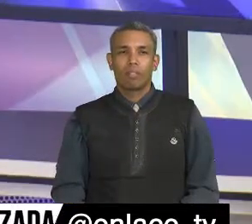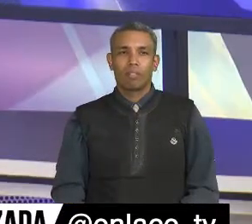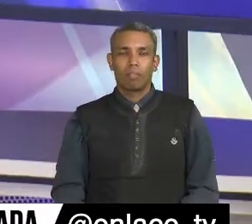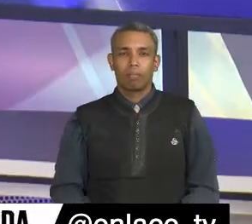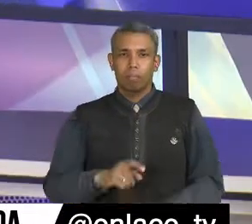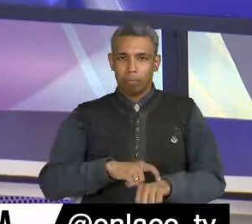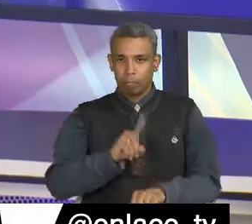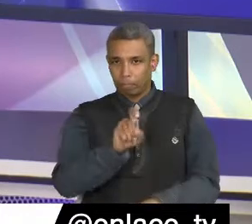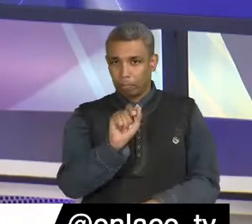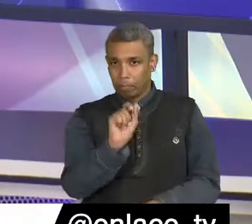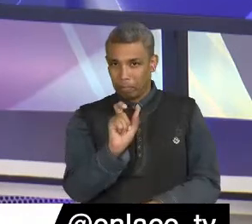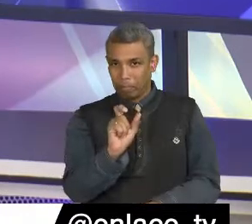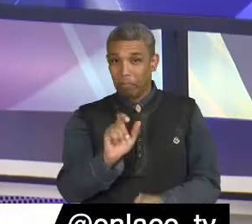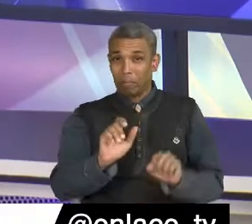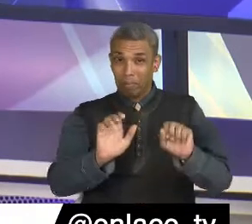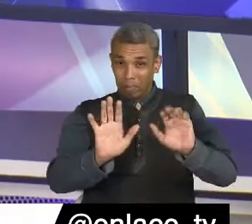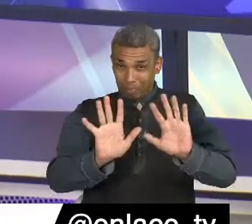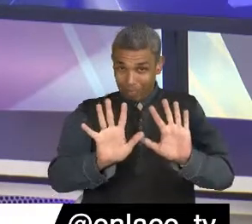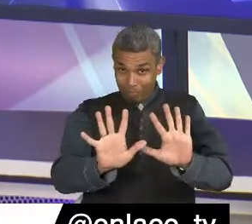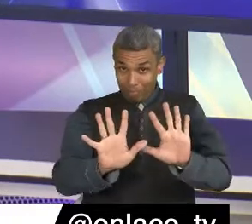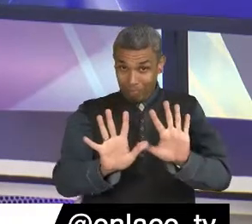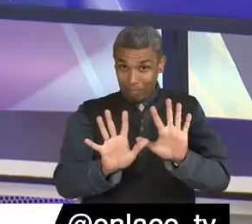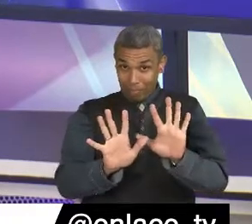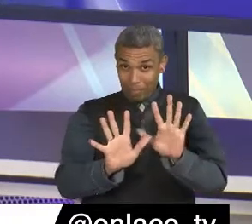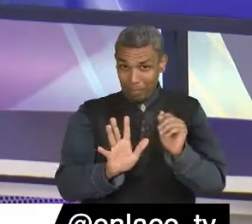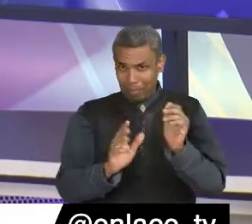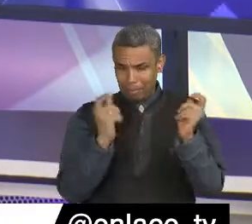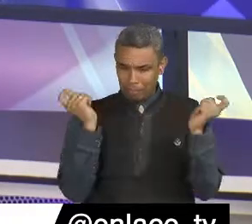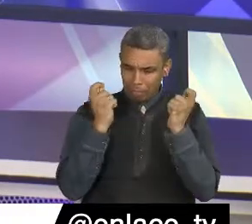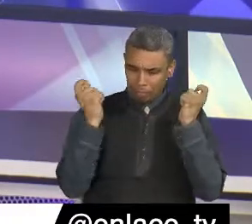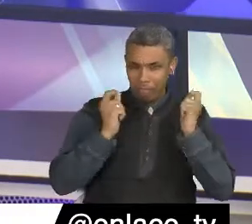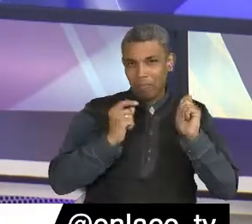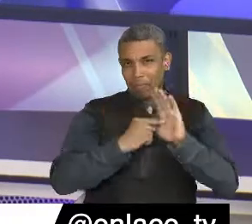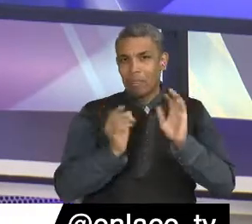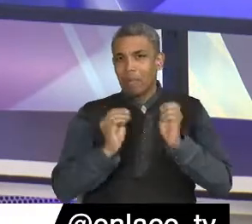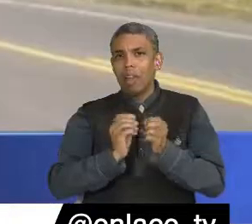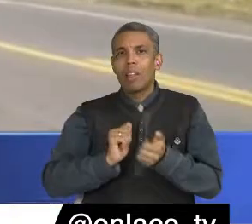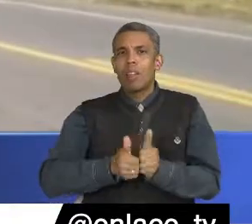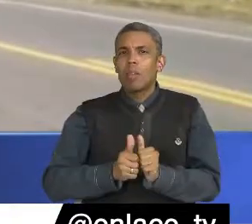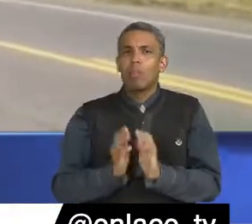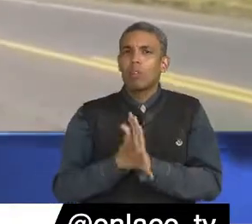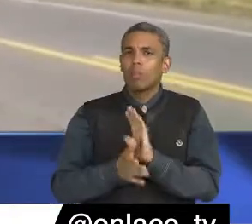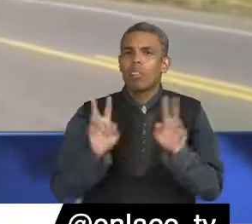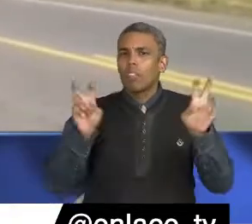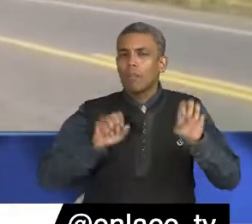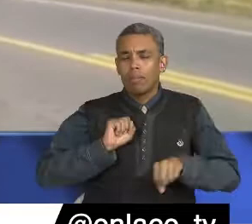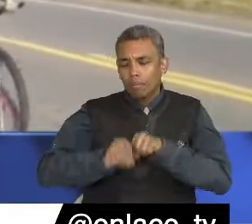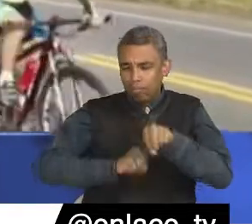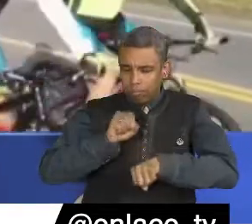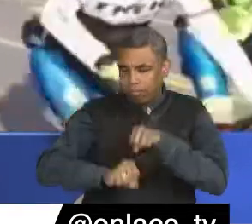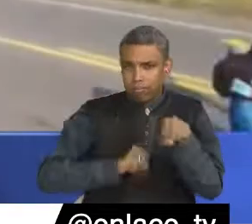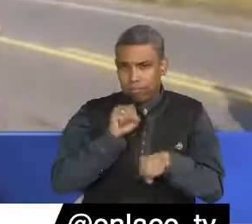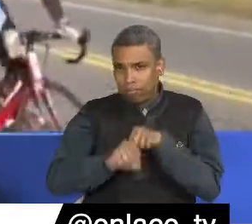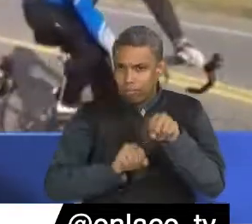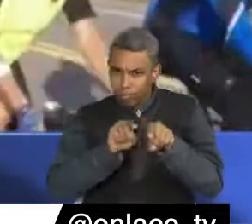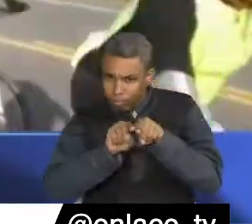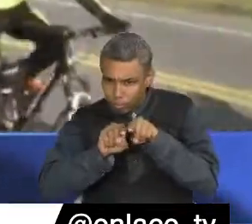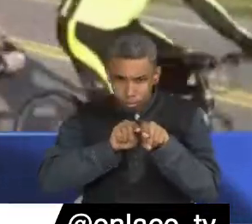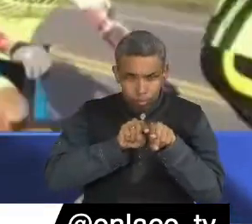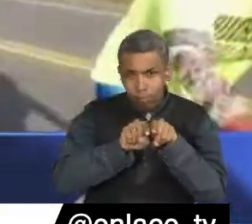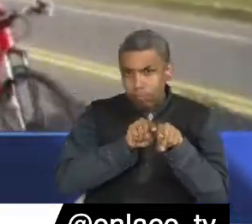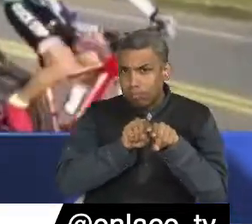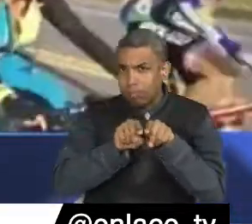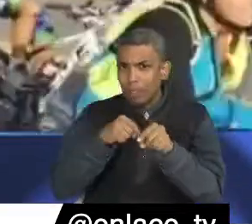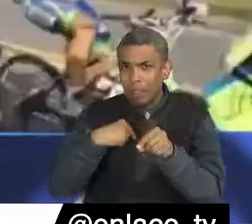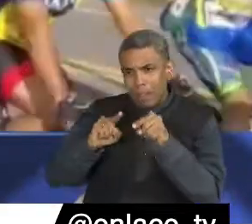6:30, hacemos una pausa en Enlace Noticias. Al regreso en los deportes estaremos hablando de ciclismo y sobre todo de la travesía que